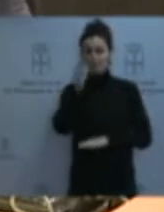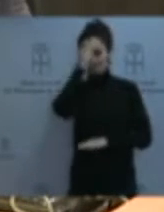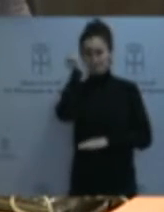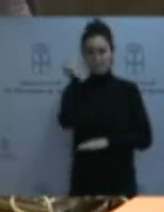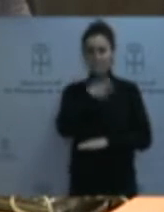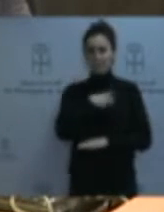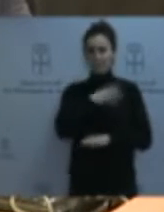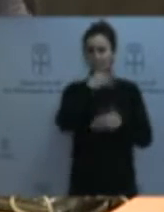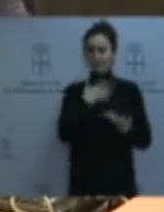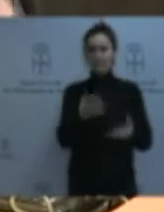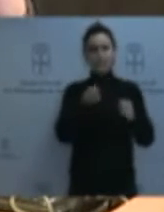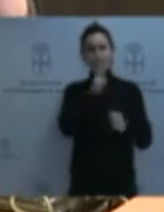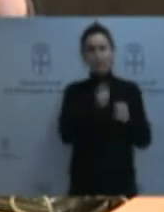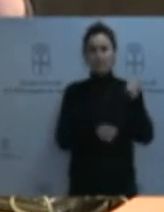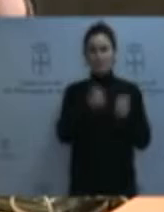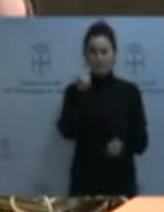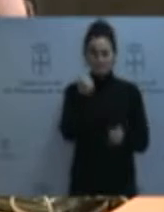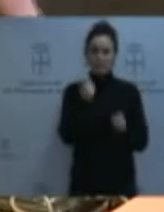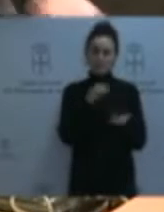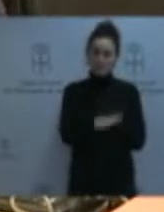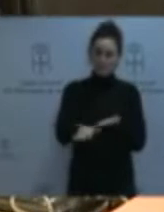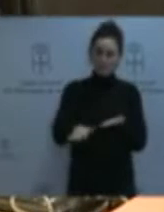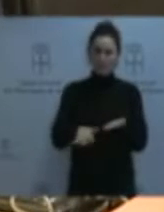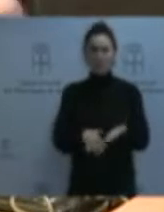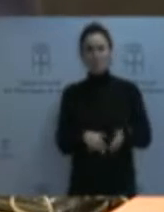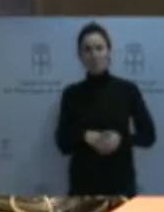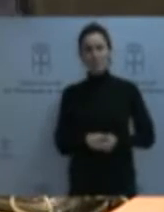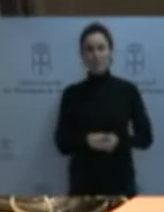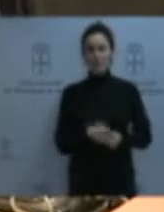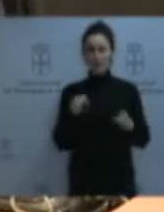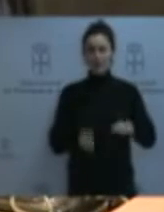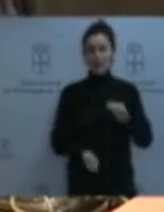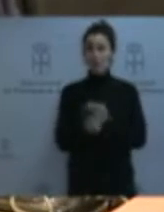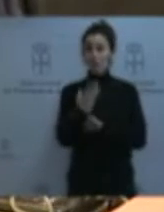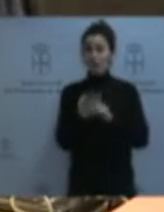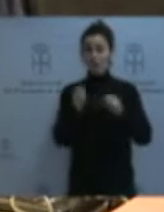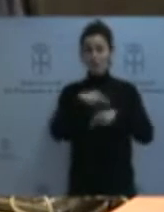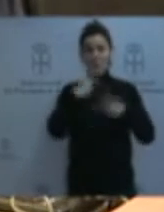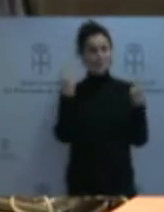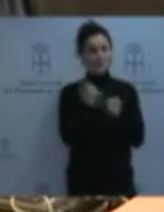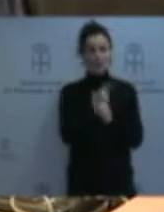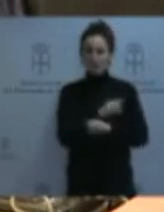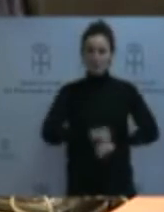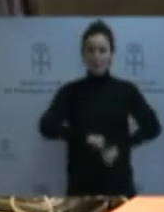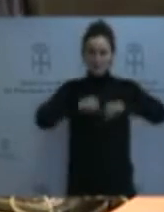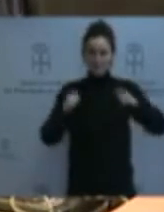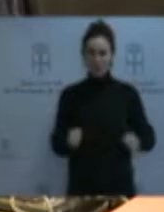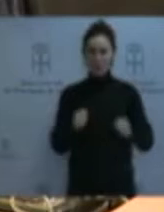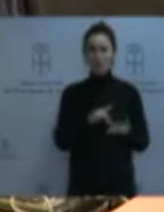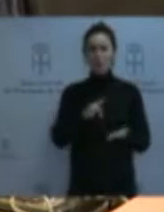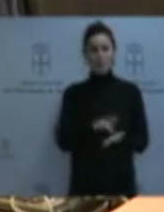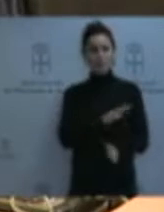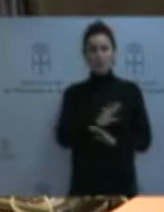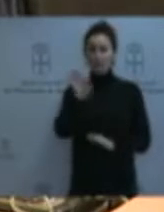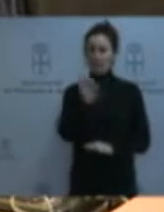tiene bastante más complicado el rodillo. Pero hay que decir que este acuerdo no crea empleo público, es un acuerdo necesario para consolidar empleo público ante las insufribles tasas